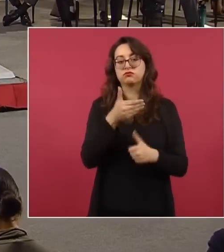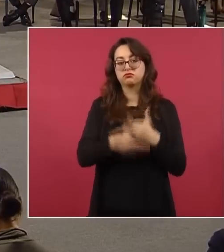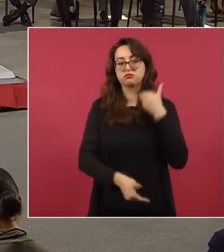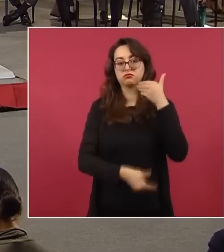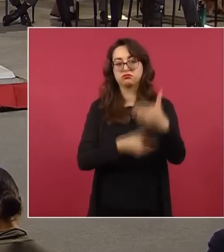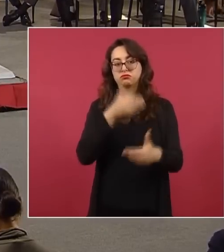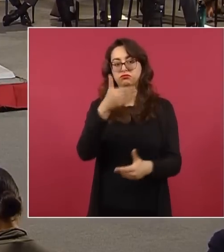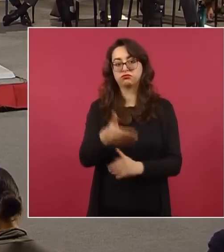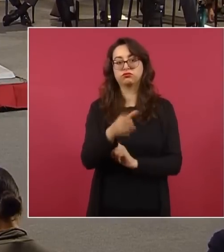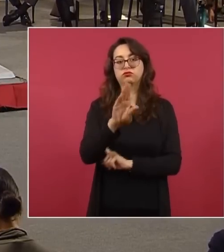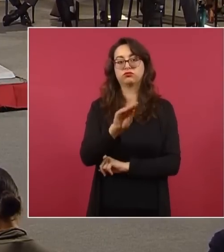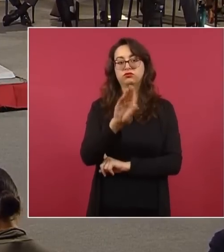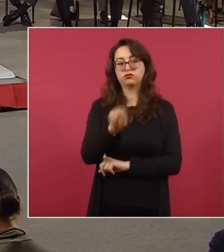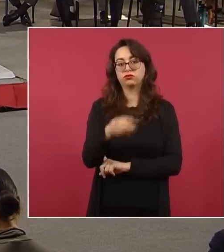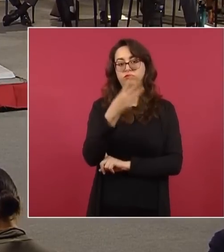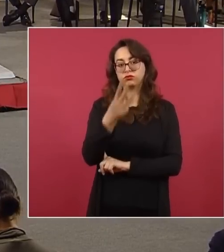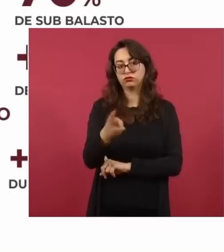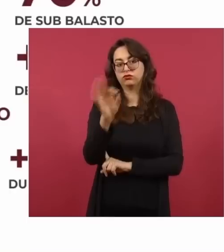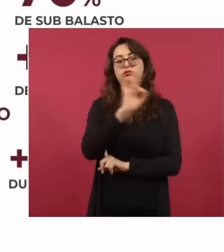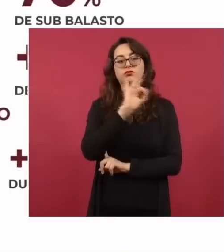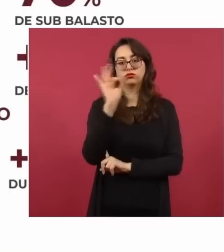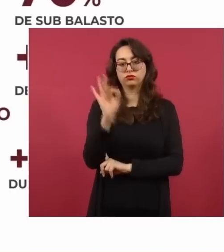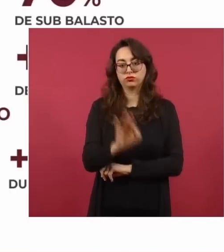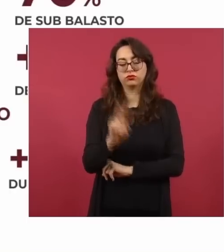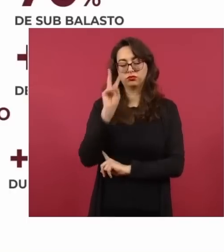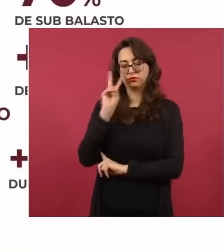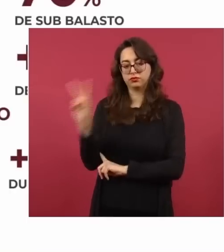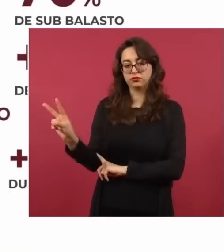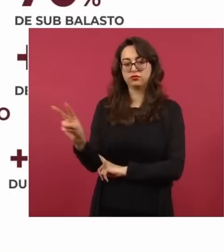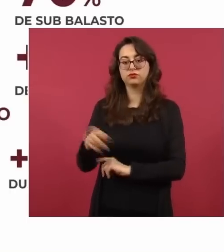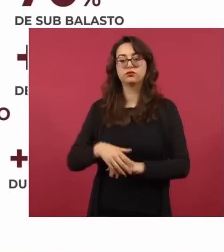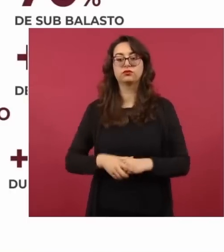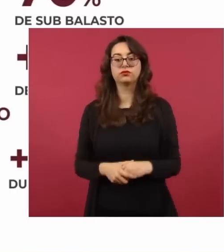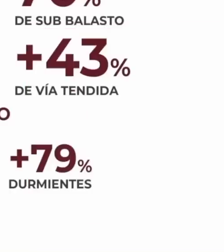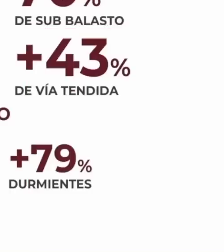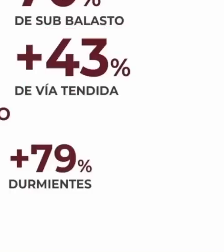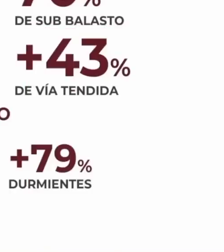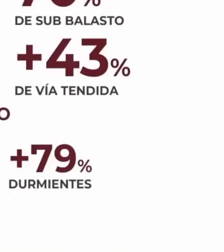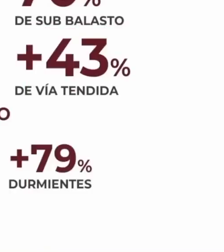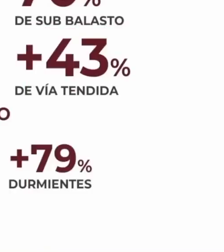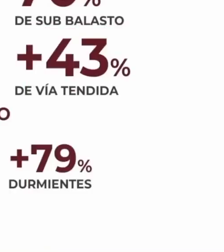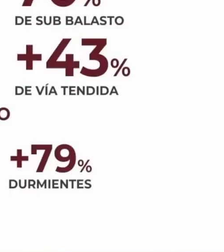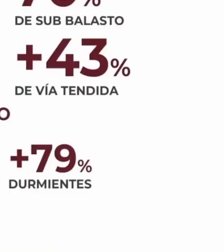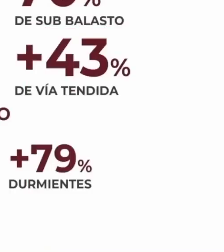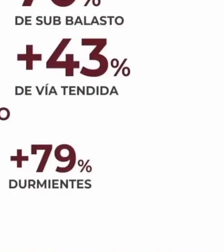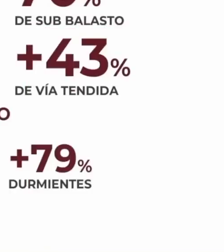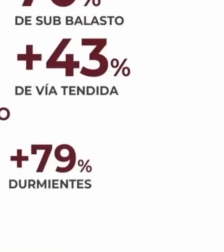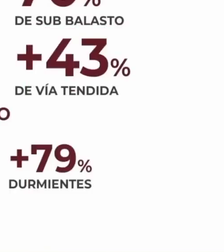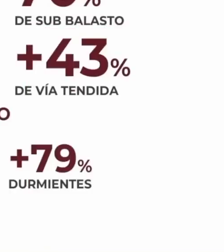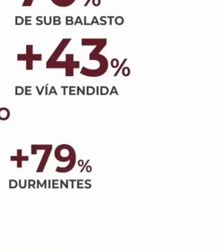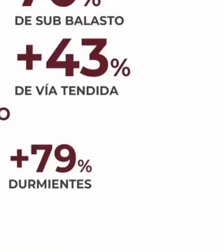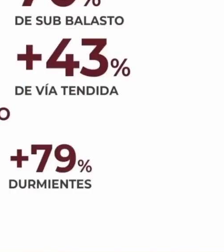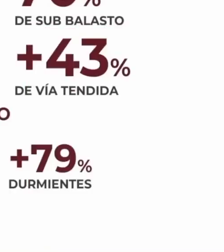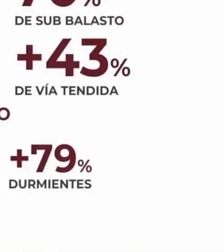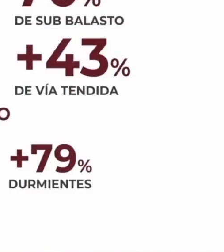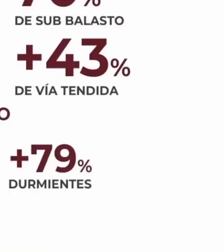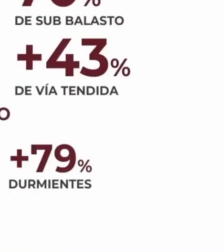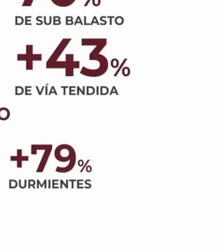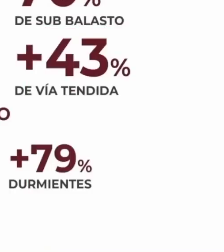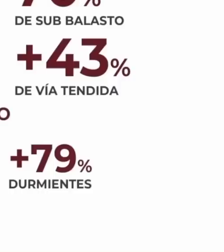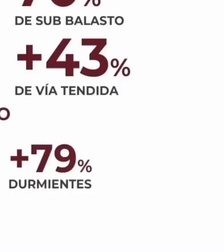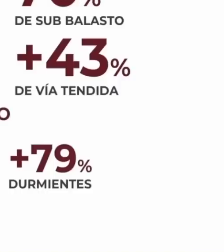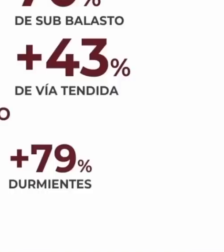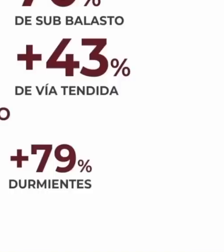los terraplenos terminados ya tenemos el subalastro terminada y las tres series con más 70%